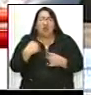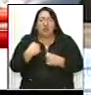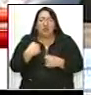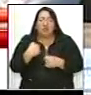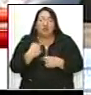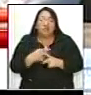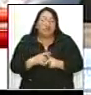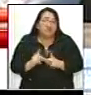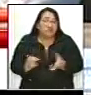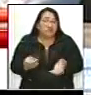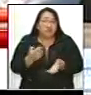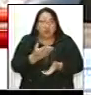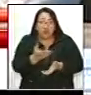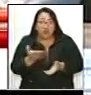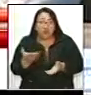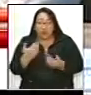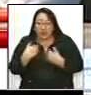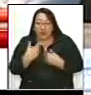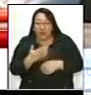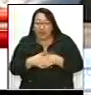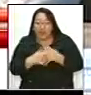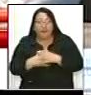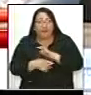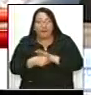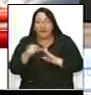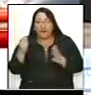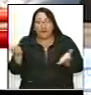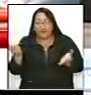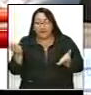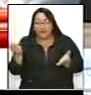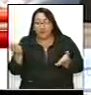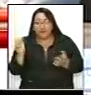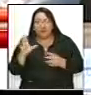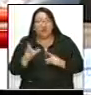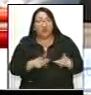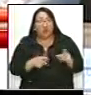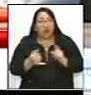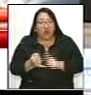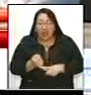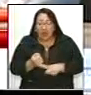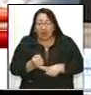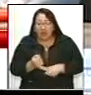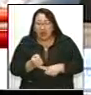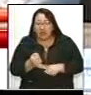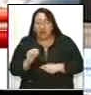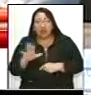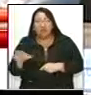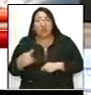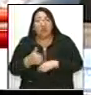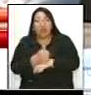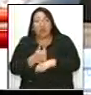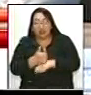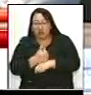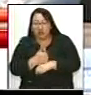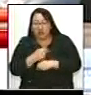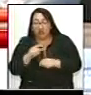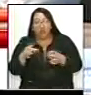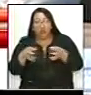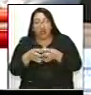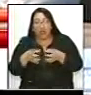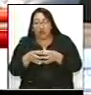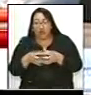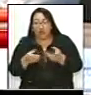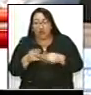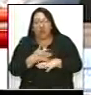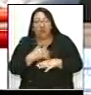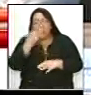Pero ustedes tenían todos los derechos, su local, sus asesores, sus equipos, cuando